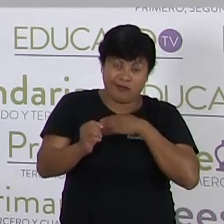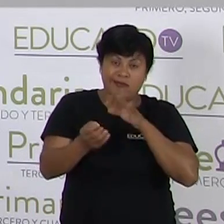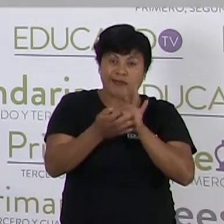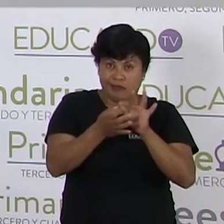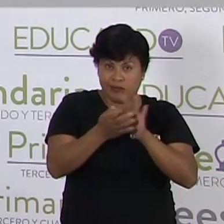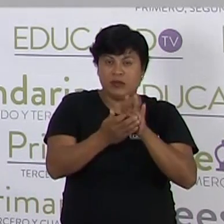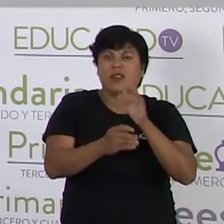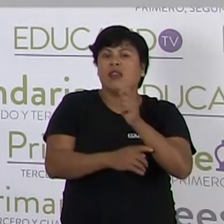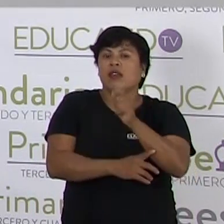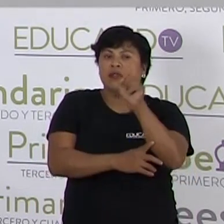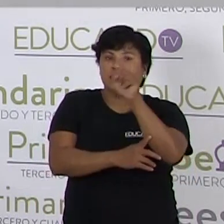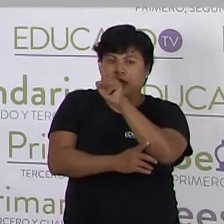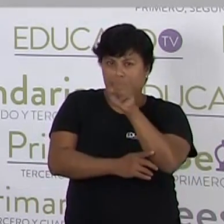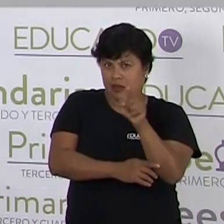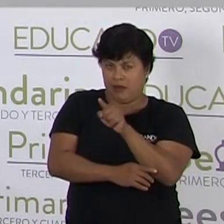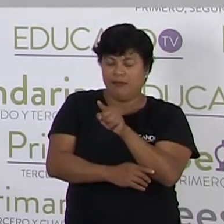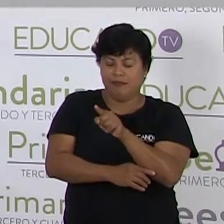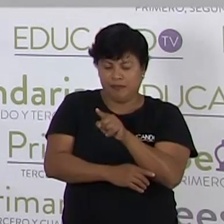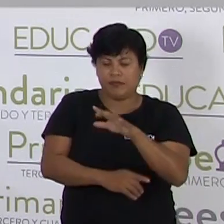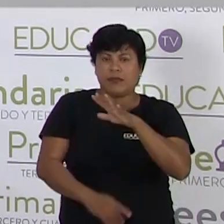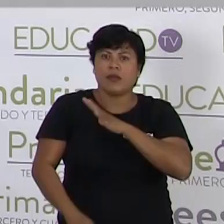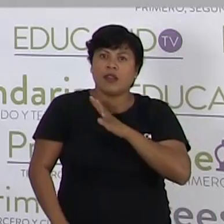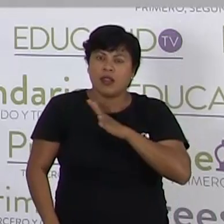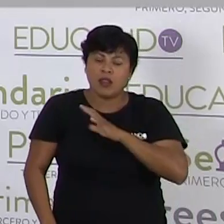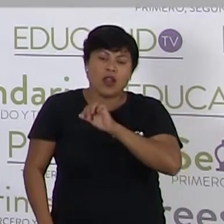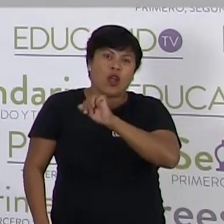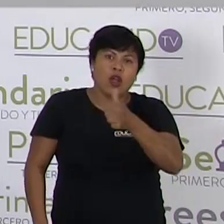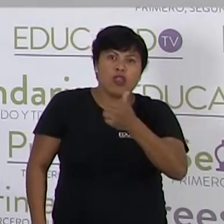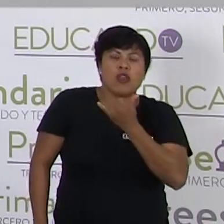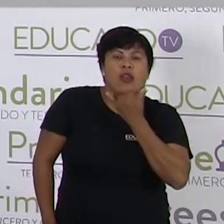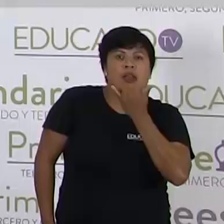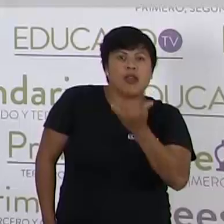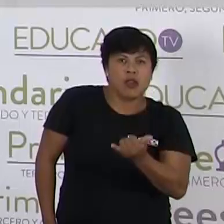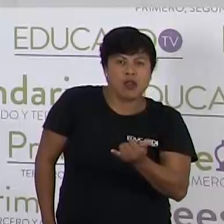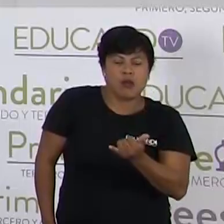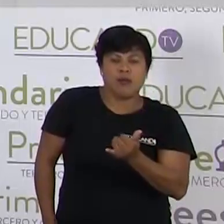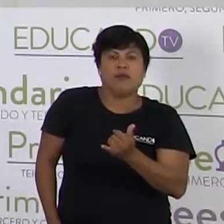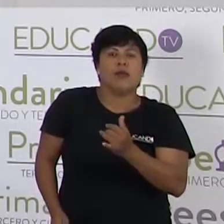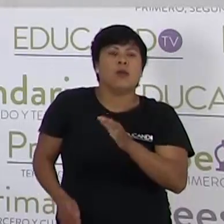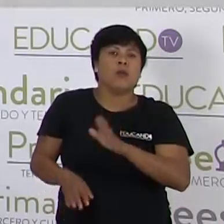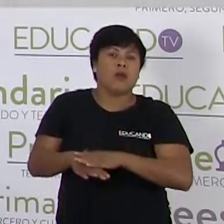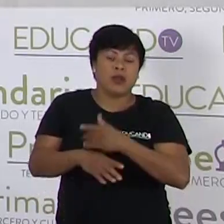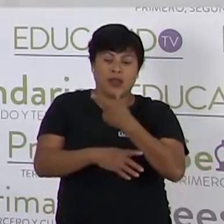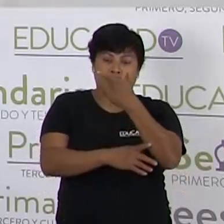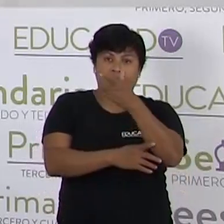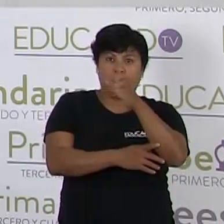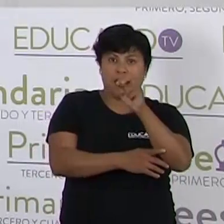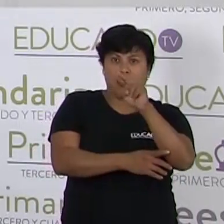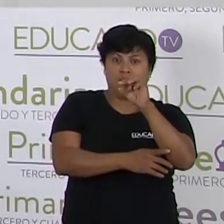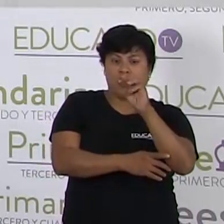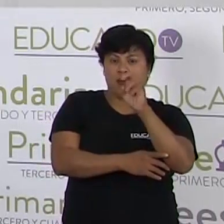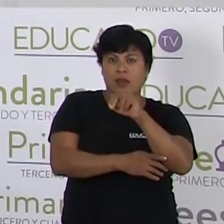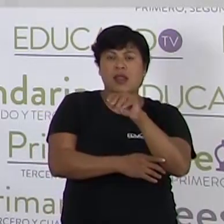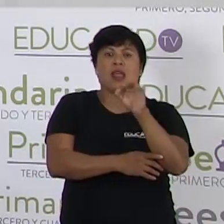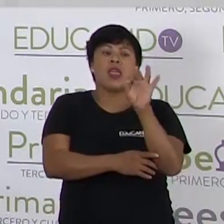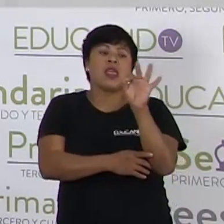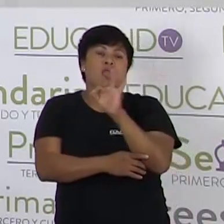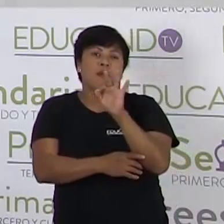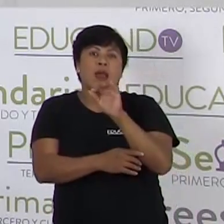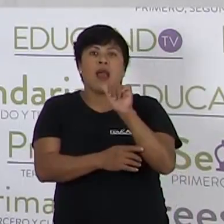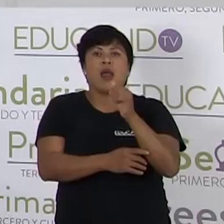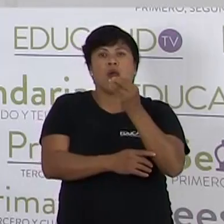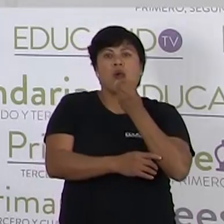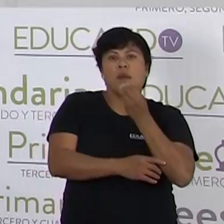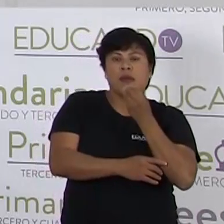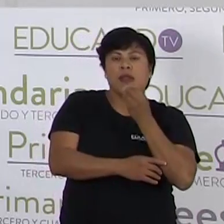que llevar Z. Acá encontramos otro error porque Germán repitió, iba a comer, a